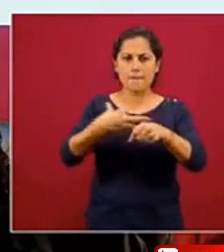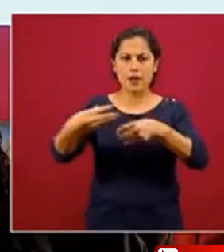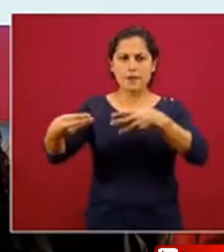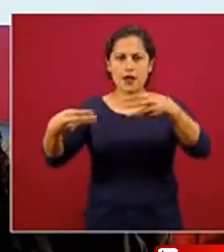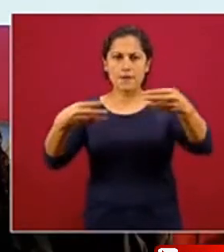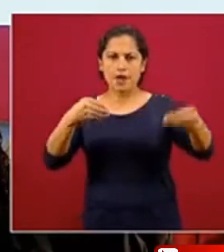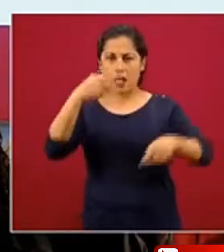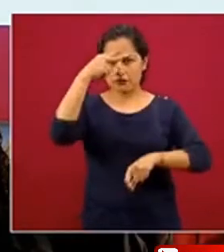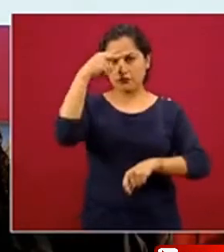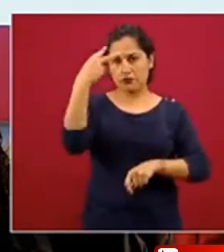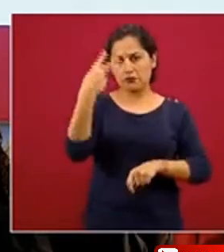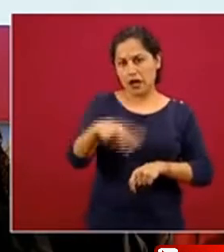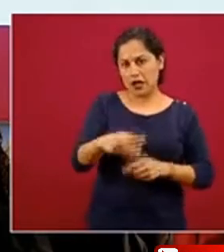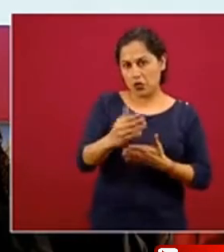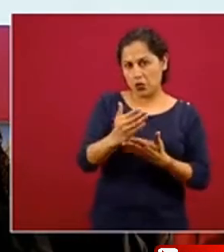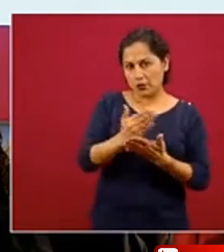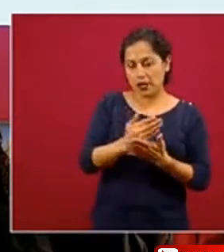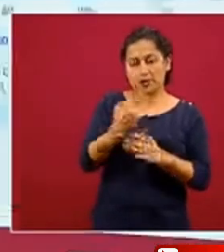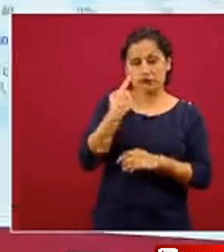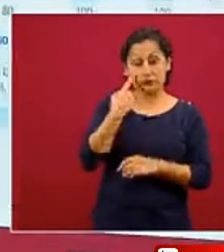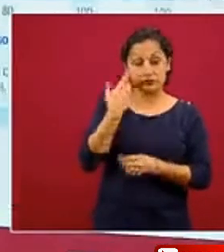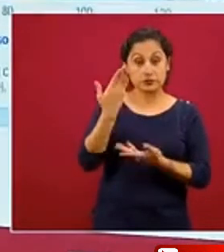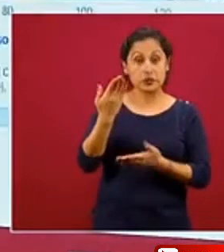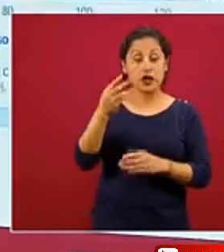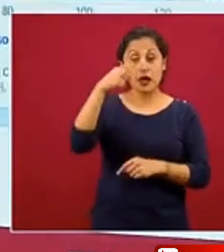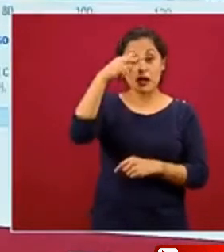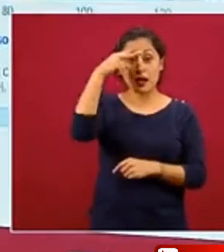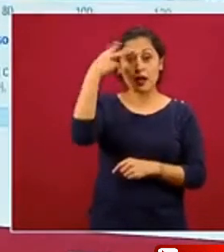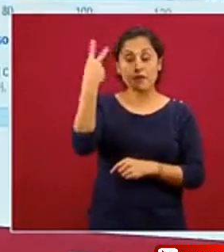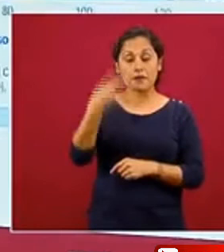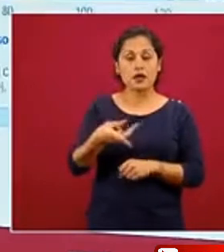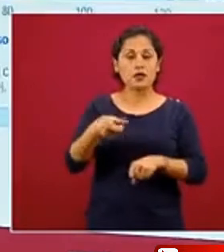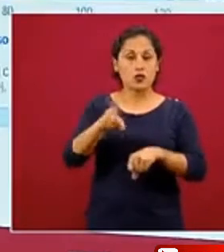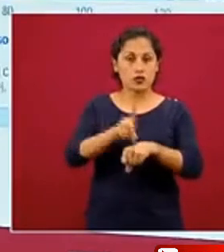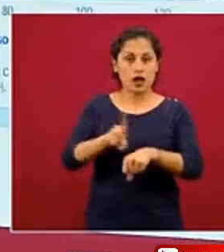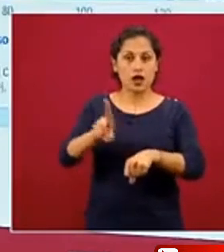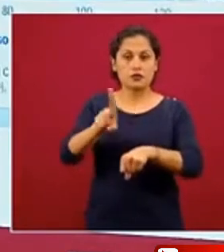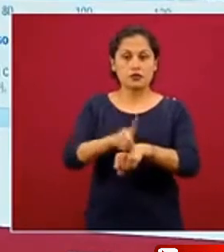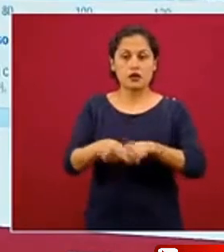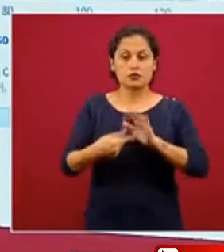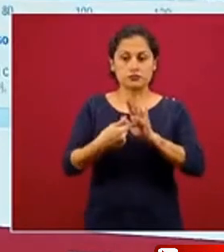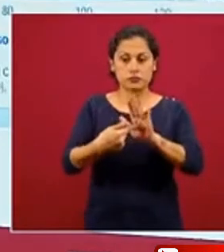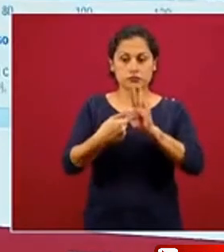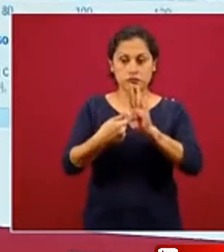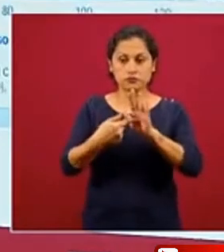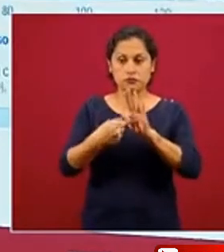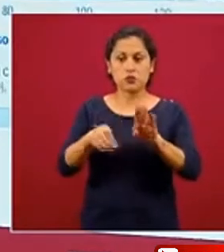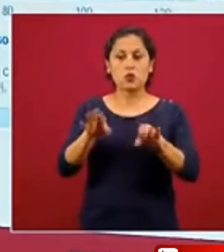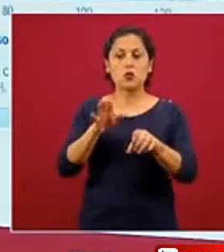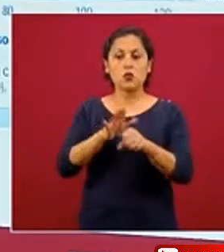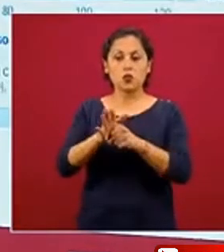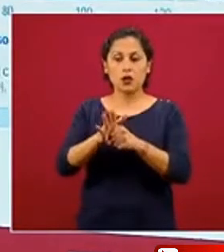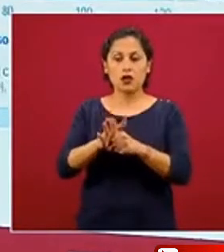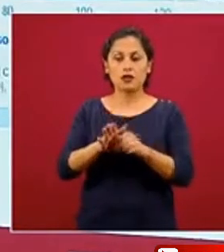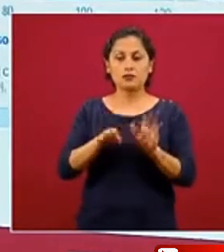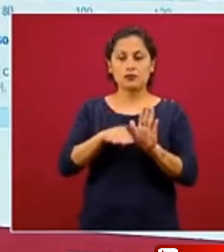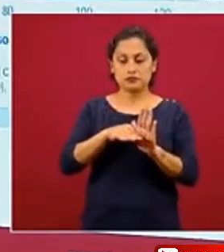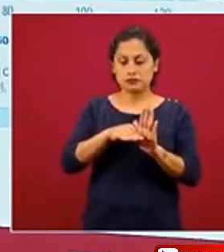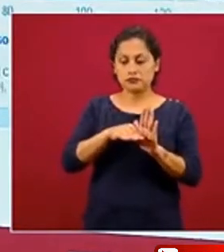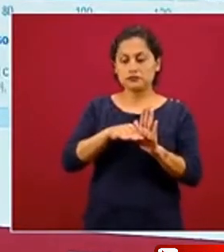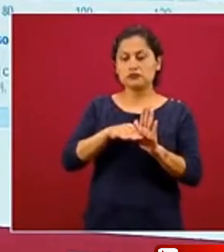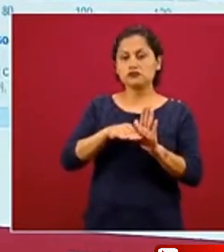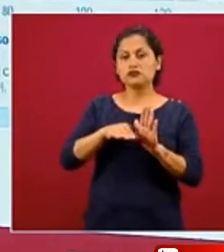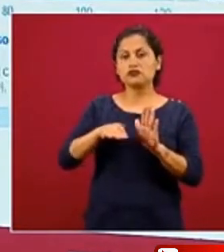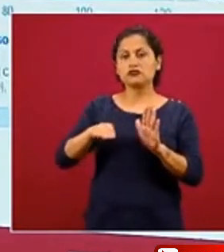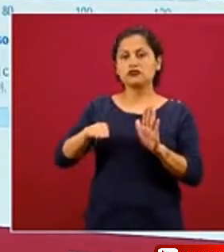México. Y la de México es la que hemos estado comentando todos los días, es esta curva que es plana